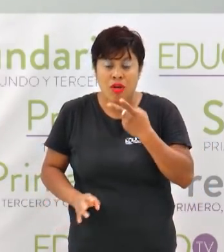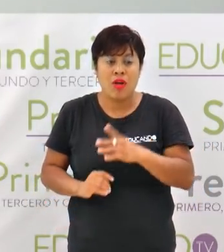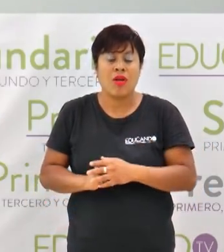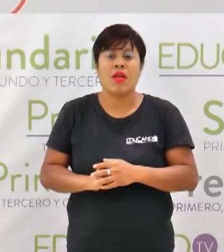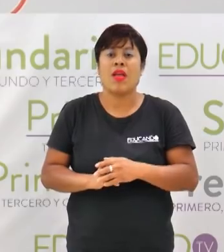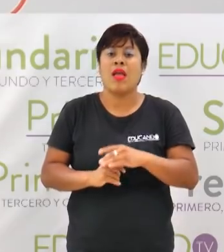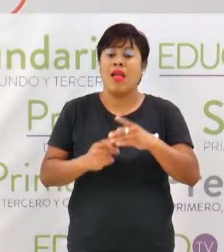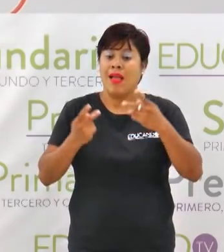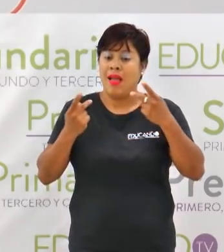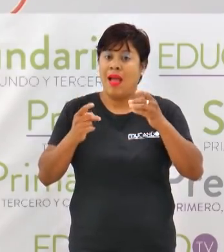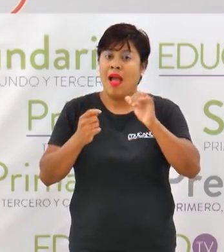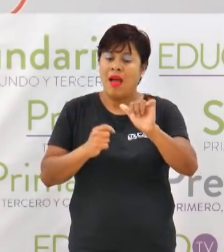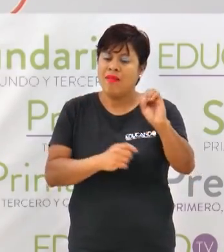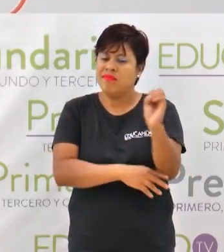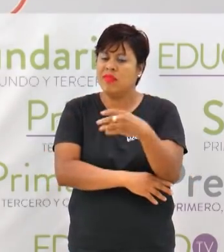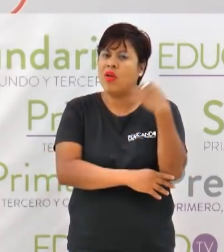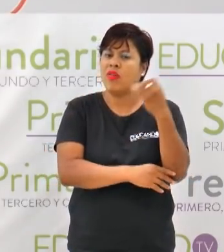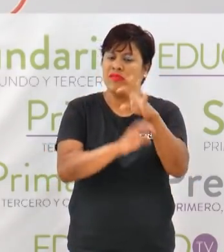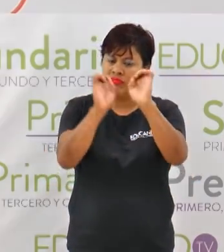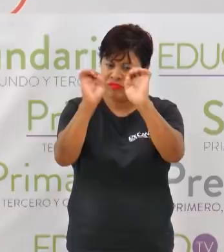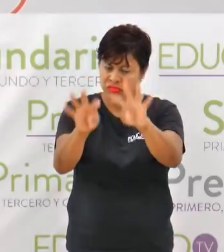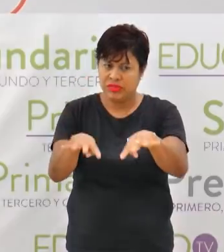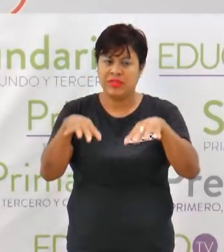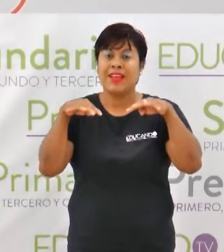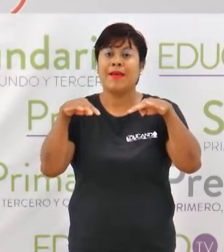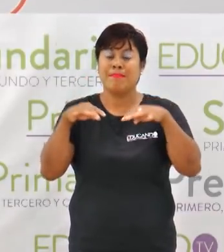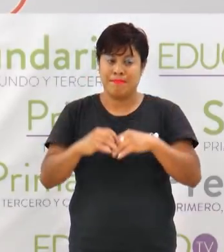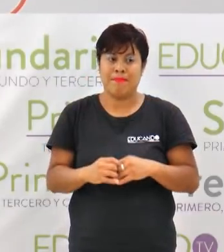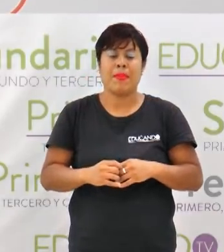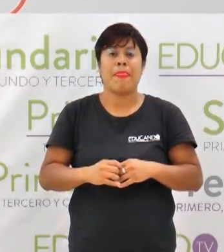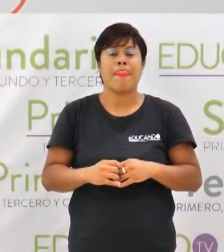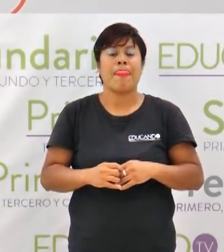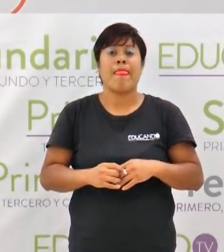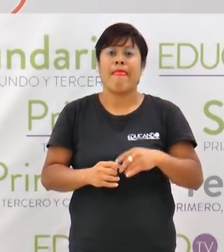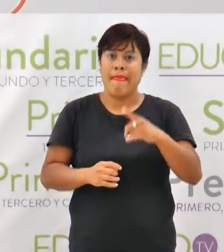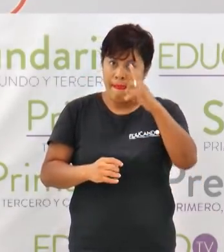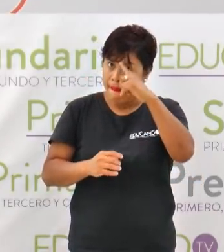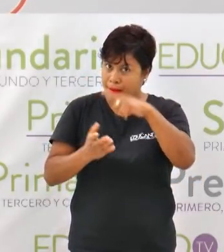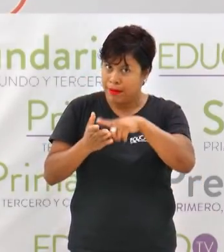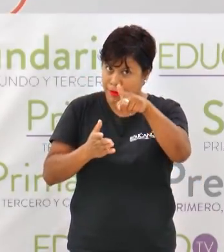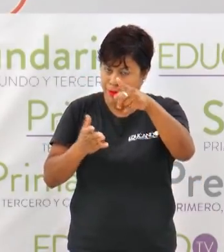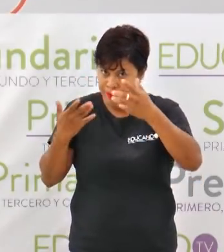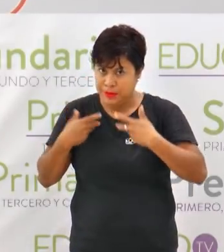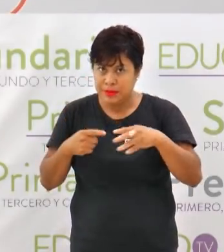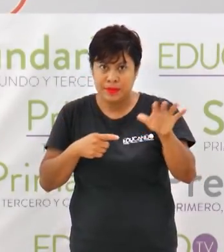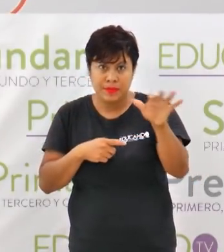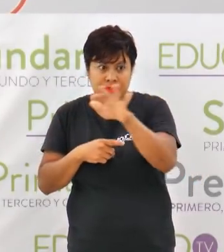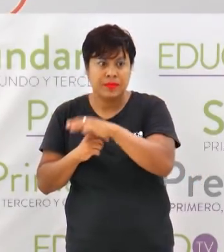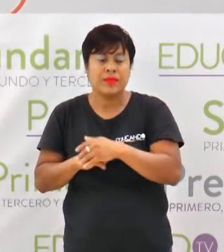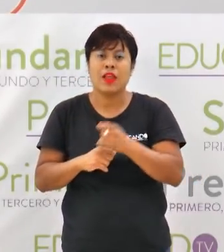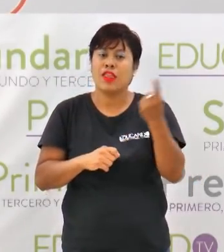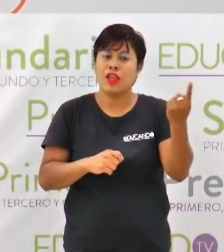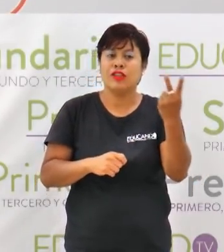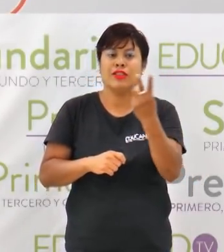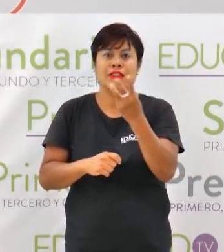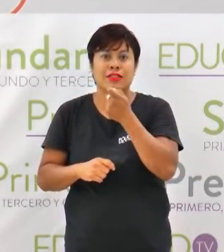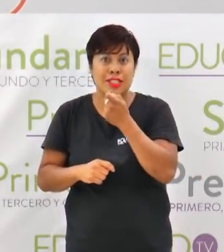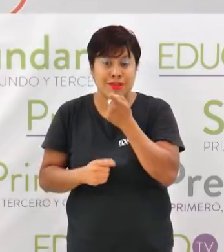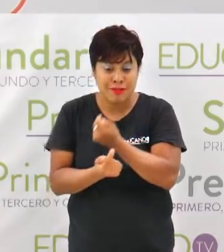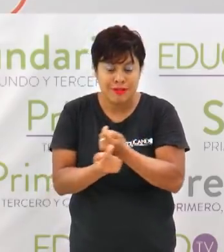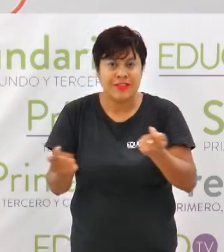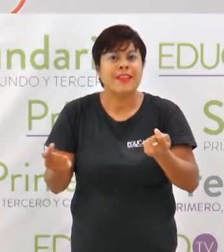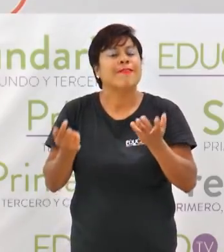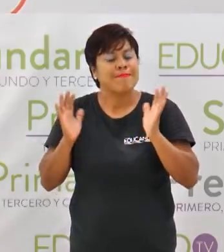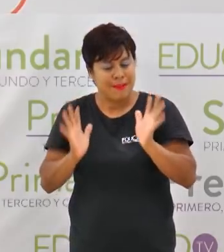la audiencia. ¿Bien? Creo que ya te vas dando cuenta y por ahí escuché a 2, 3